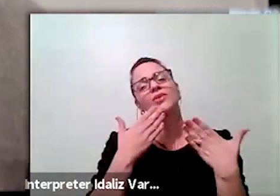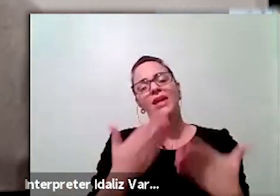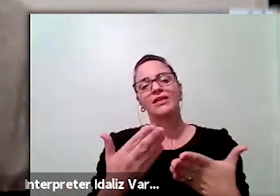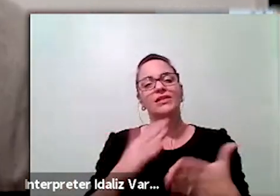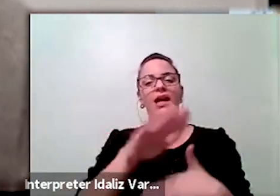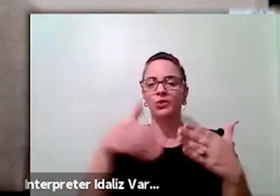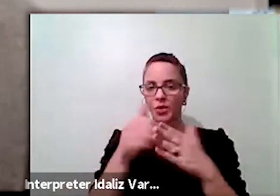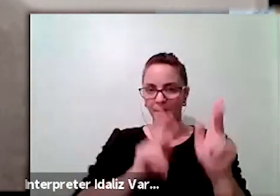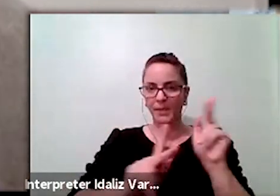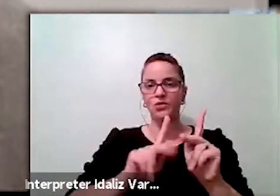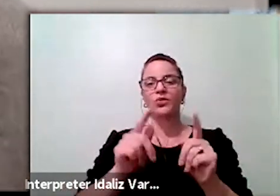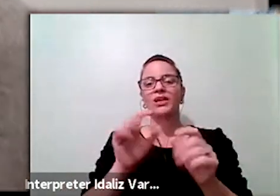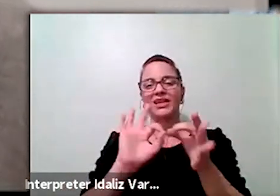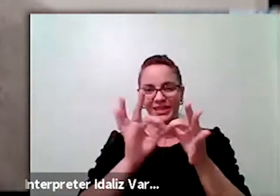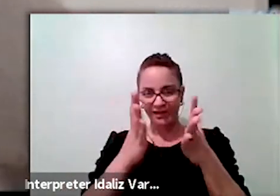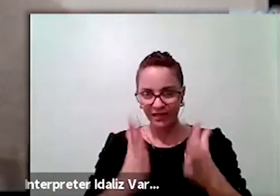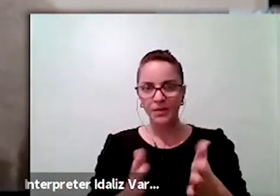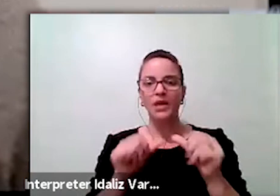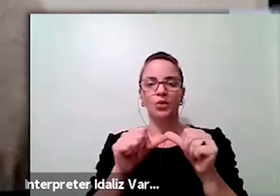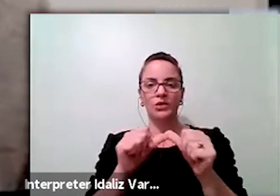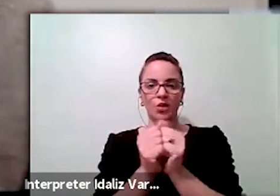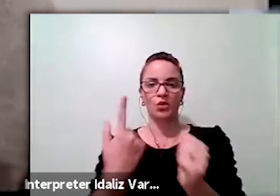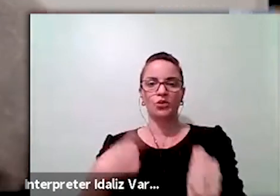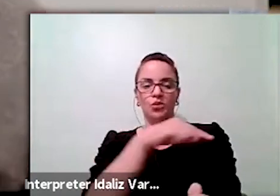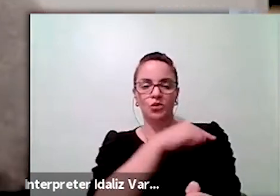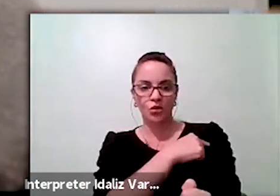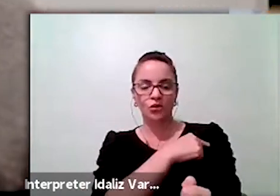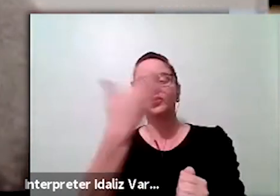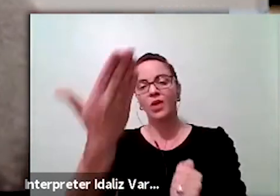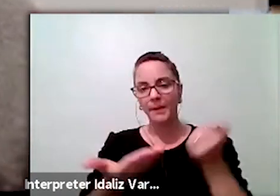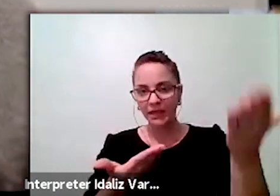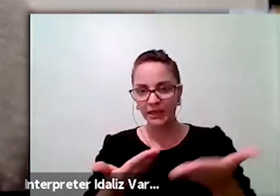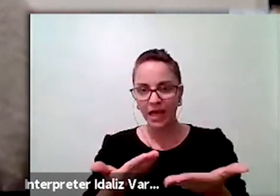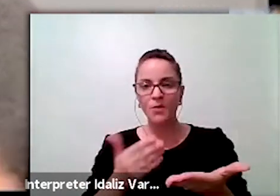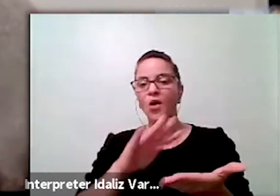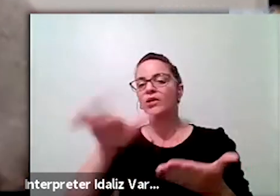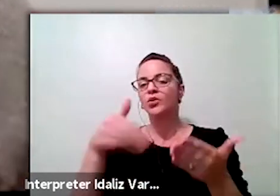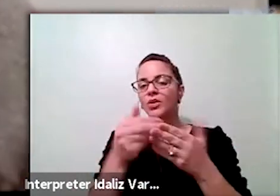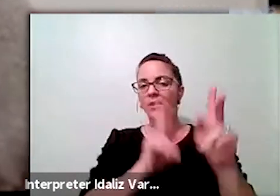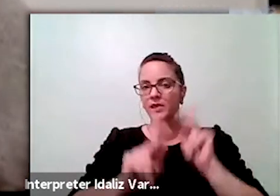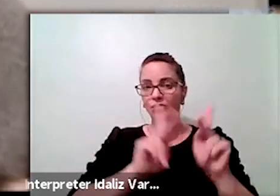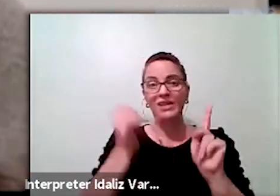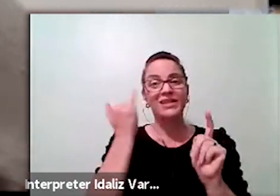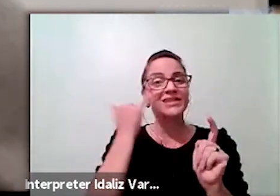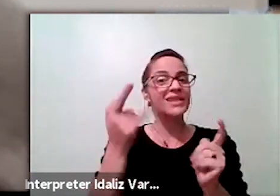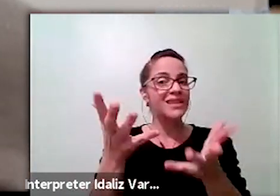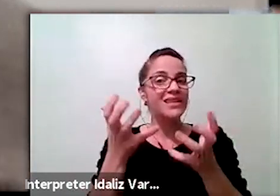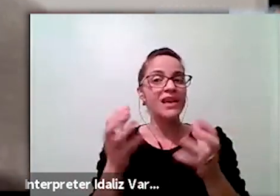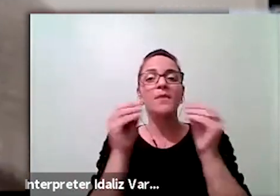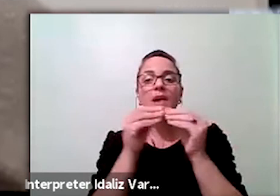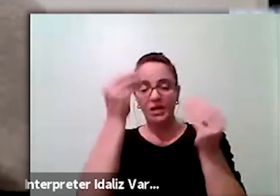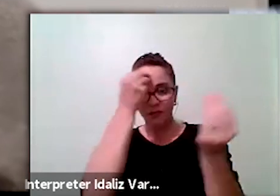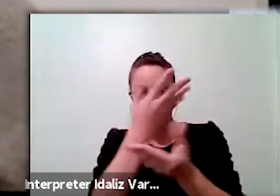de señas que siguen aquí todavía. Invitamos al público que asistió a que contacte los panelistas o